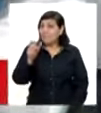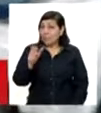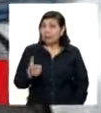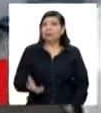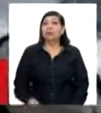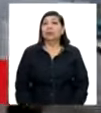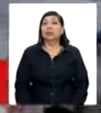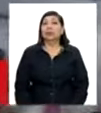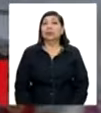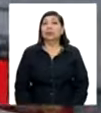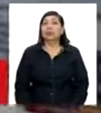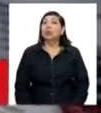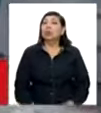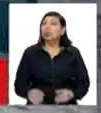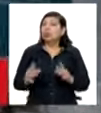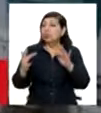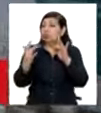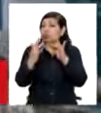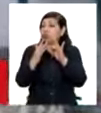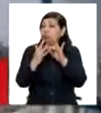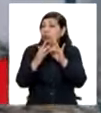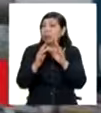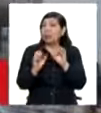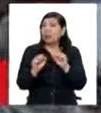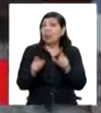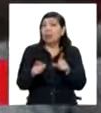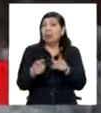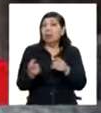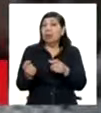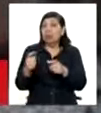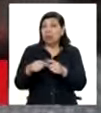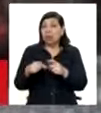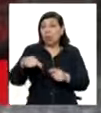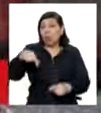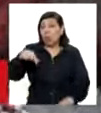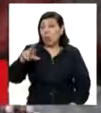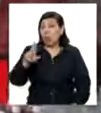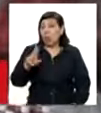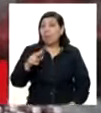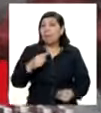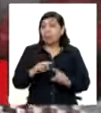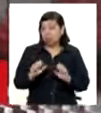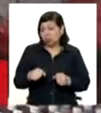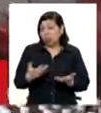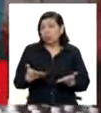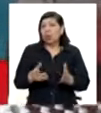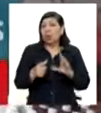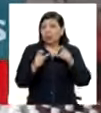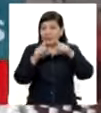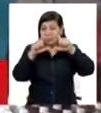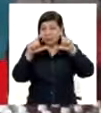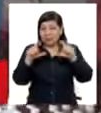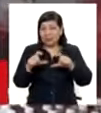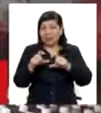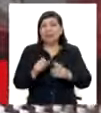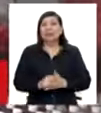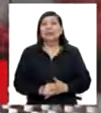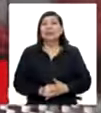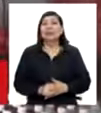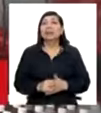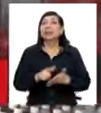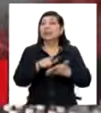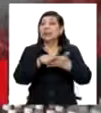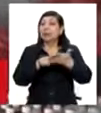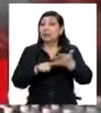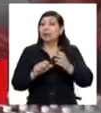persona tengo una red social y ahí también colgué el QR y el link para tener todos la lista, obviamente,